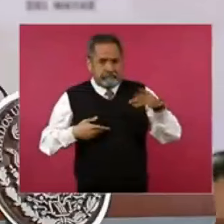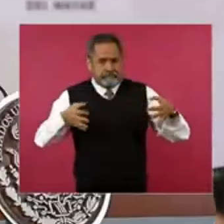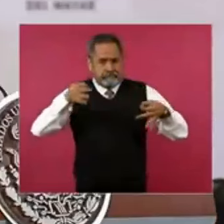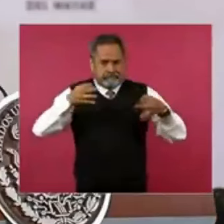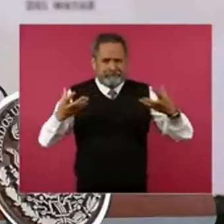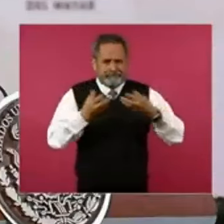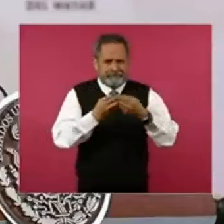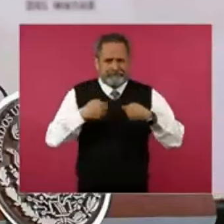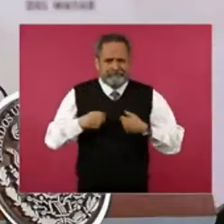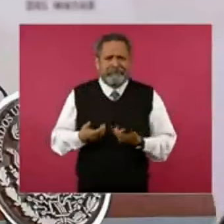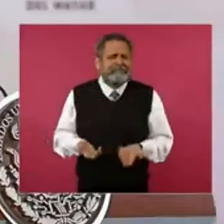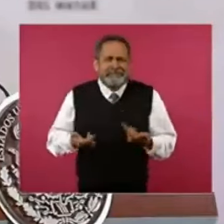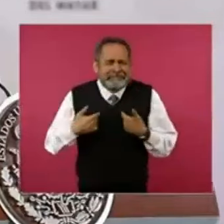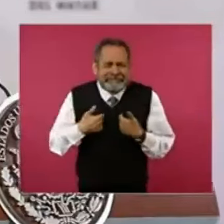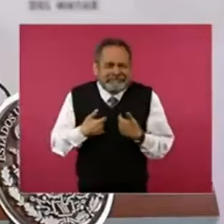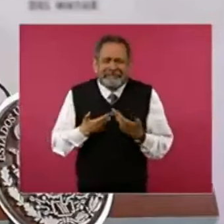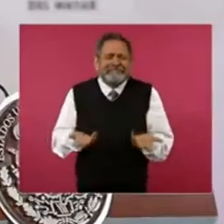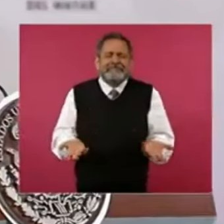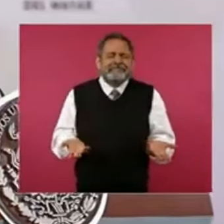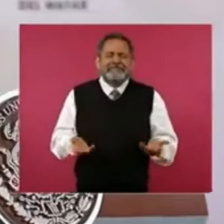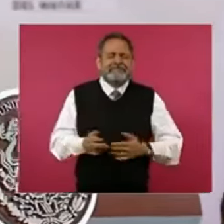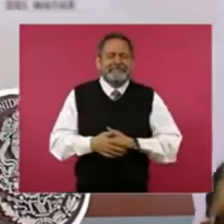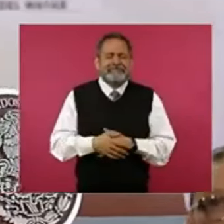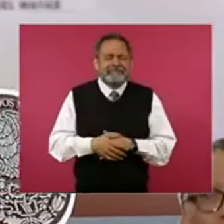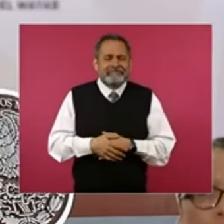no con usted tengo ya